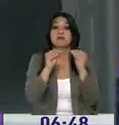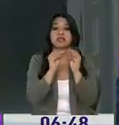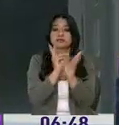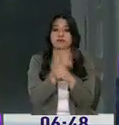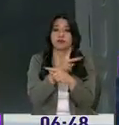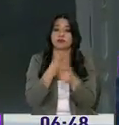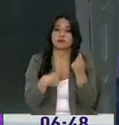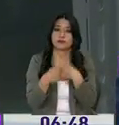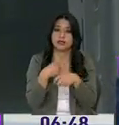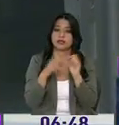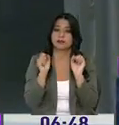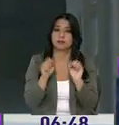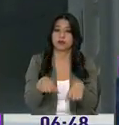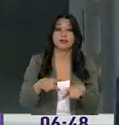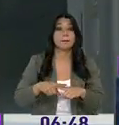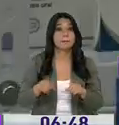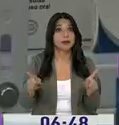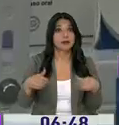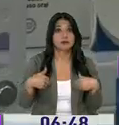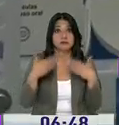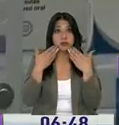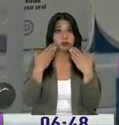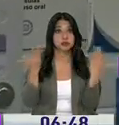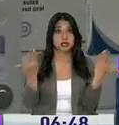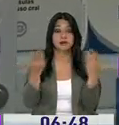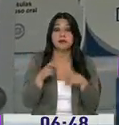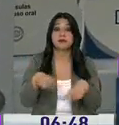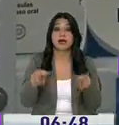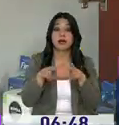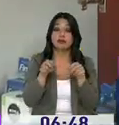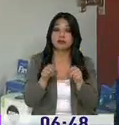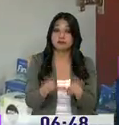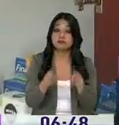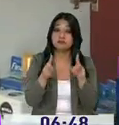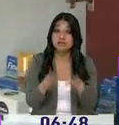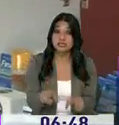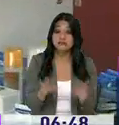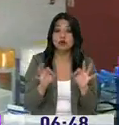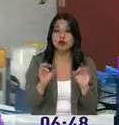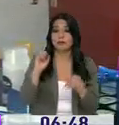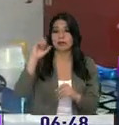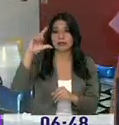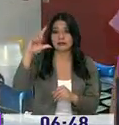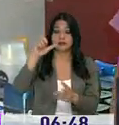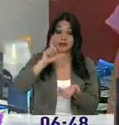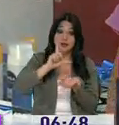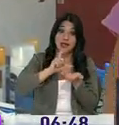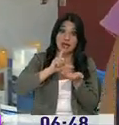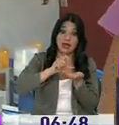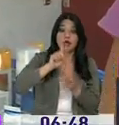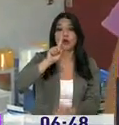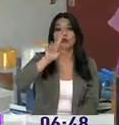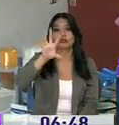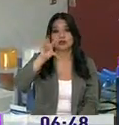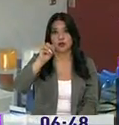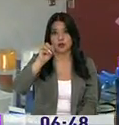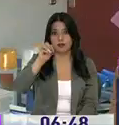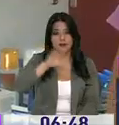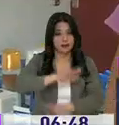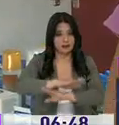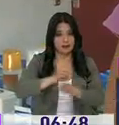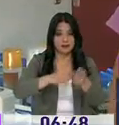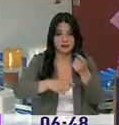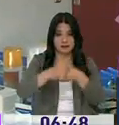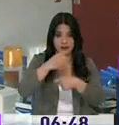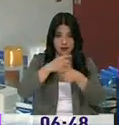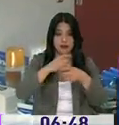la venta, aunque desconocen si los precios se mantendrán. El antiséptico, que es el de bolsillo, está en unos 50 de precio de venta al